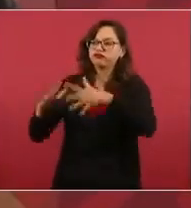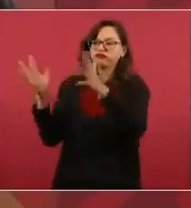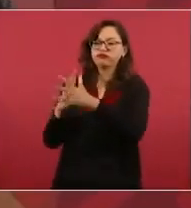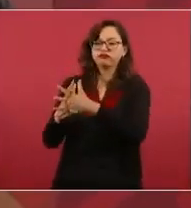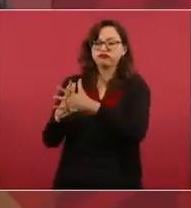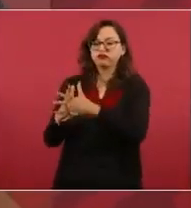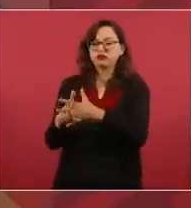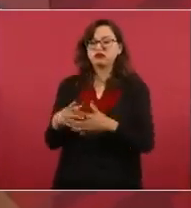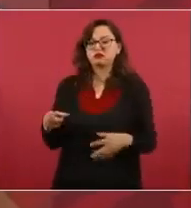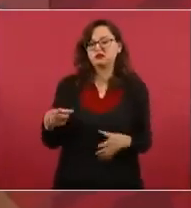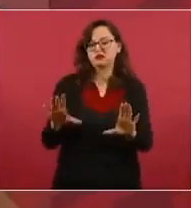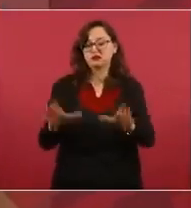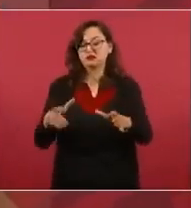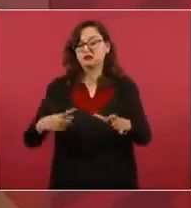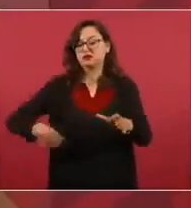se imponen